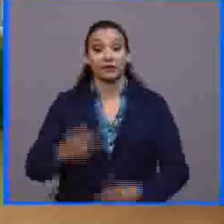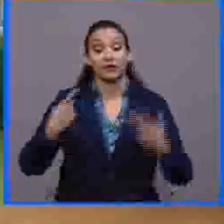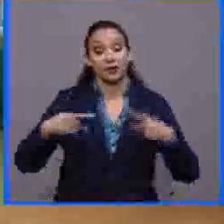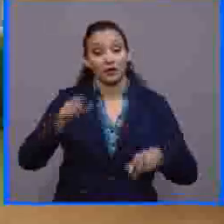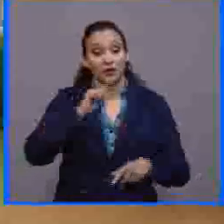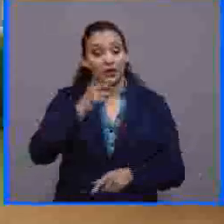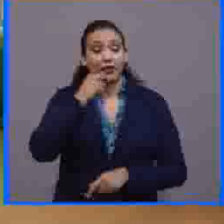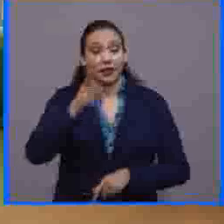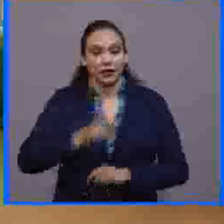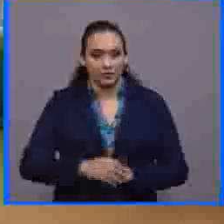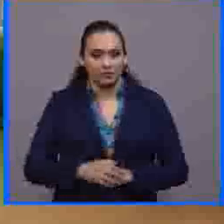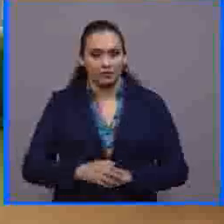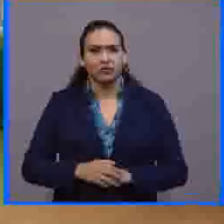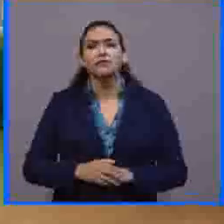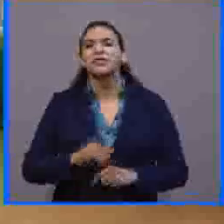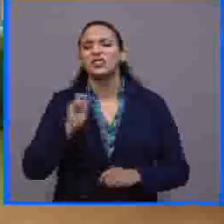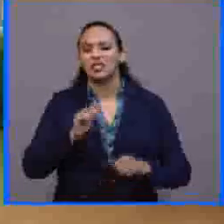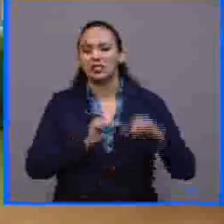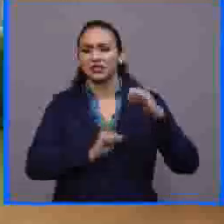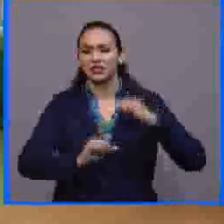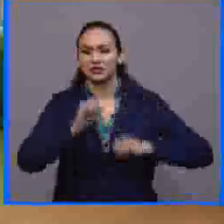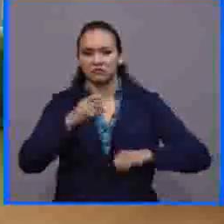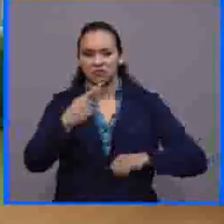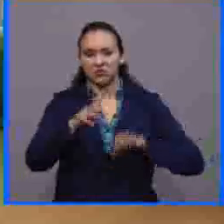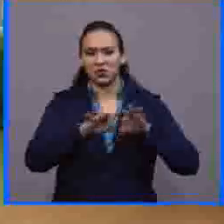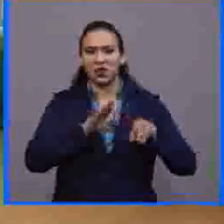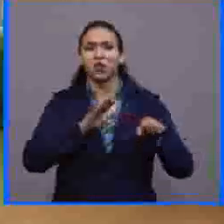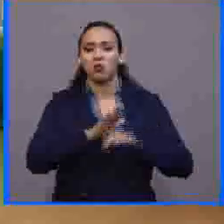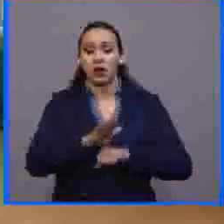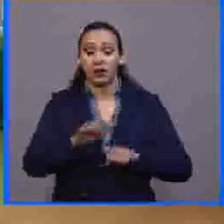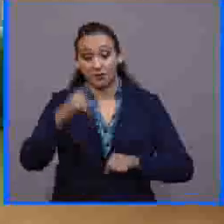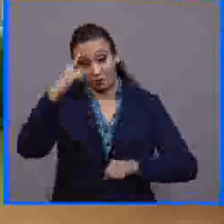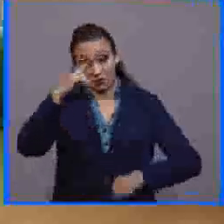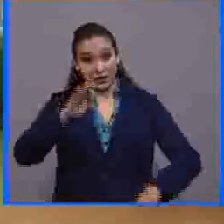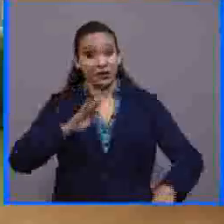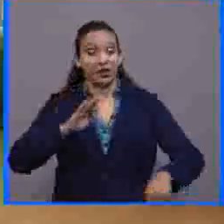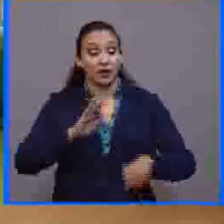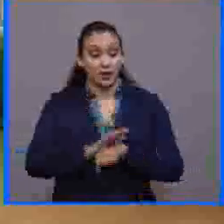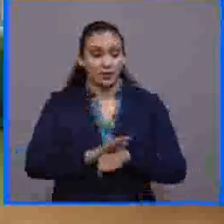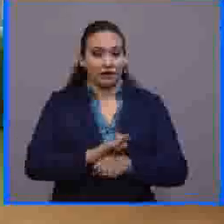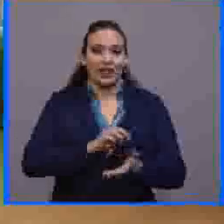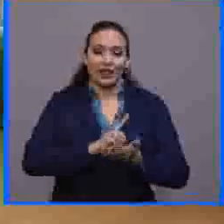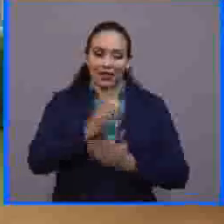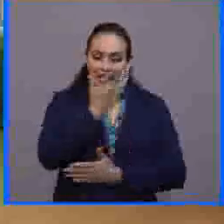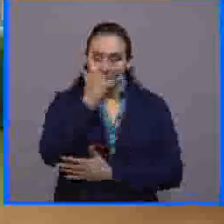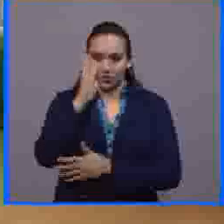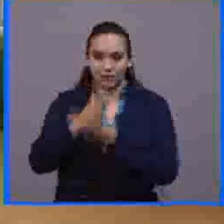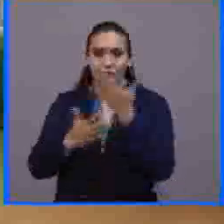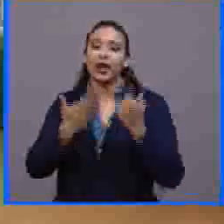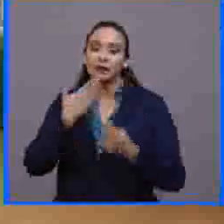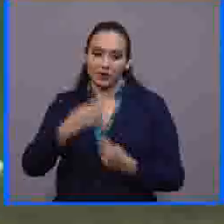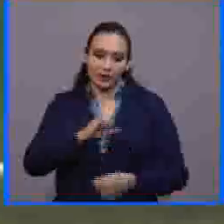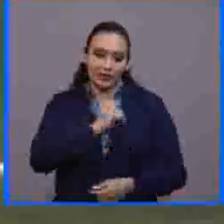Especialistas destacaron el rol del Poder Judicial de la Federación en la defensa del derecho a un medio ambiente sano.